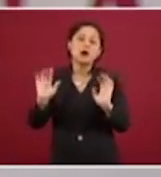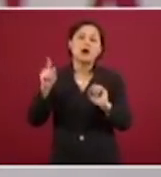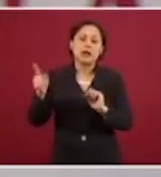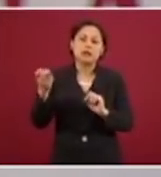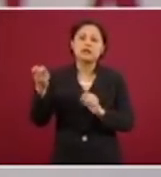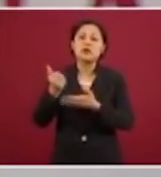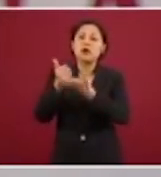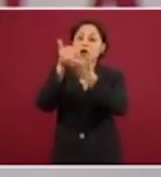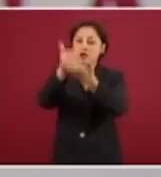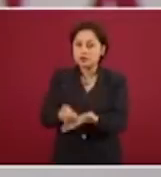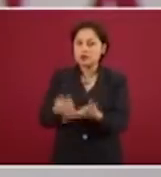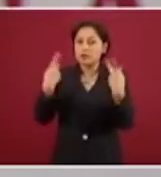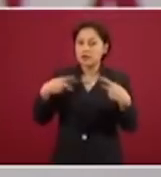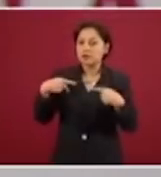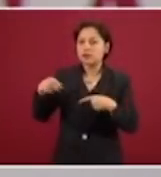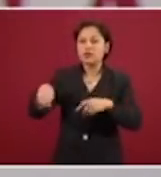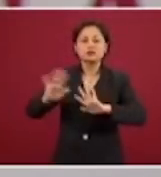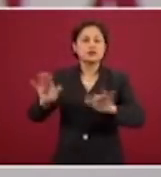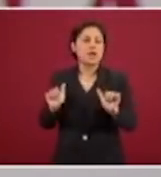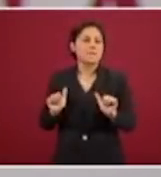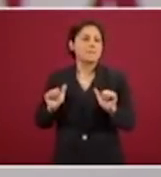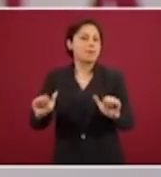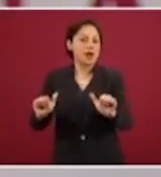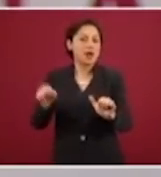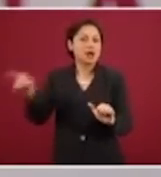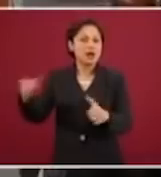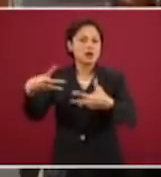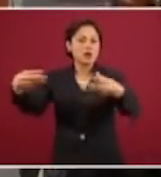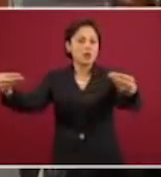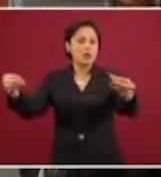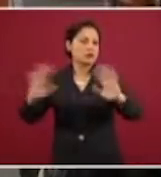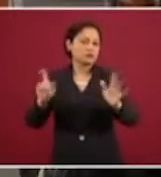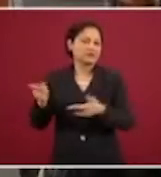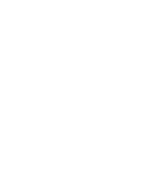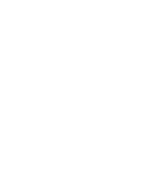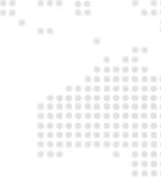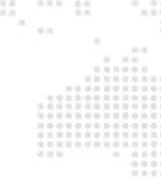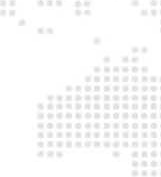entonces tendrán la posibilidad de no transmitir y frenar la epidemia.